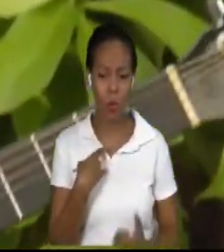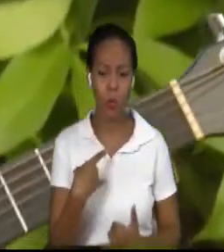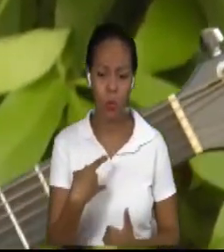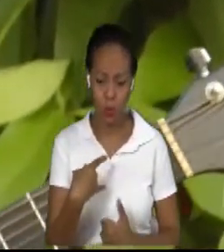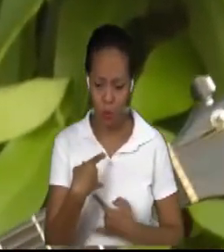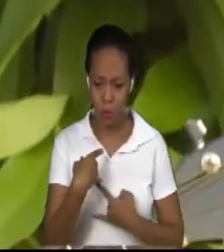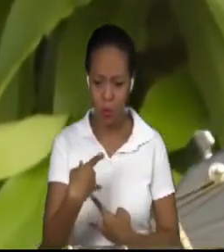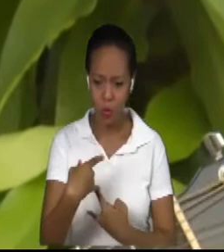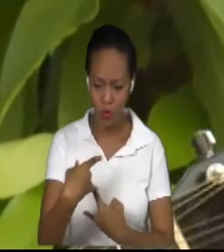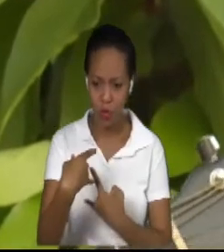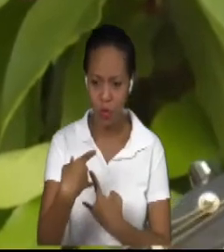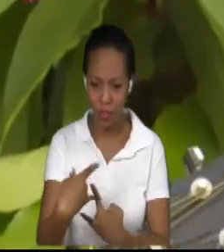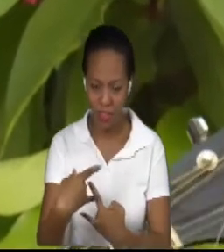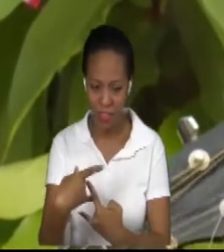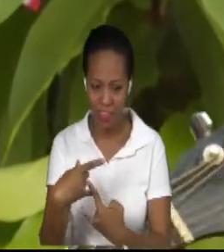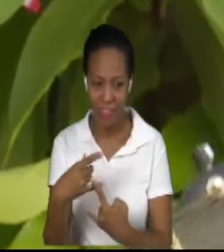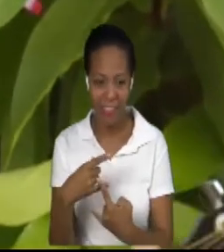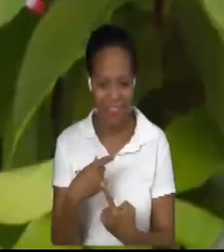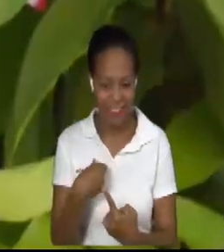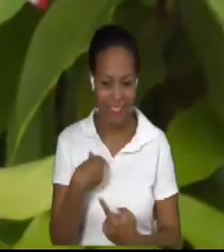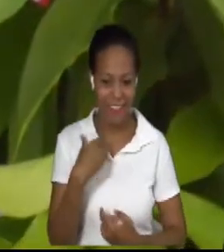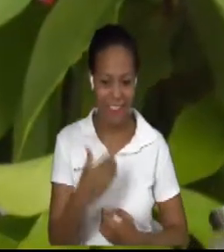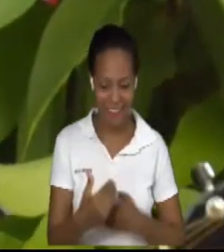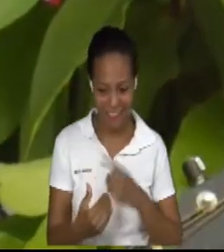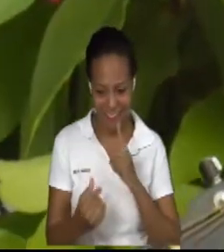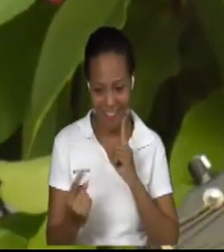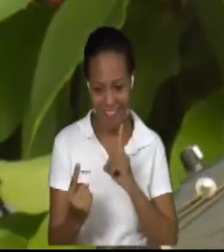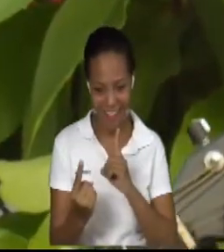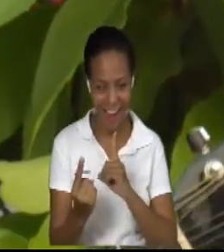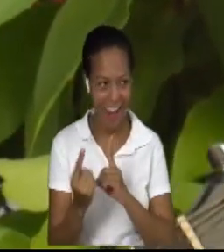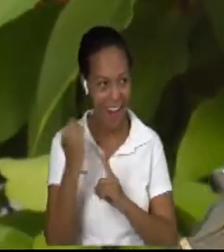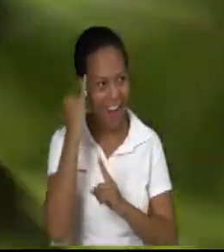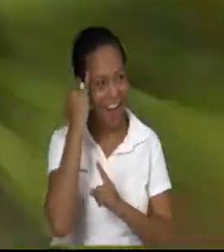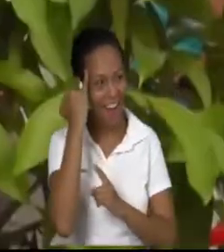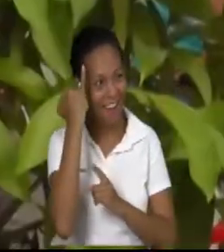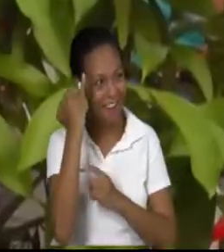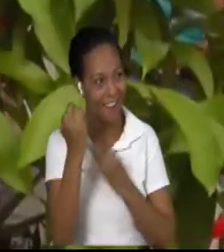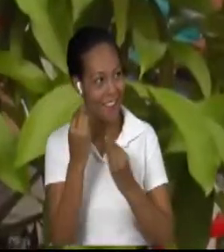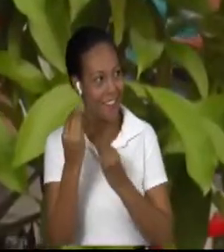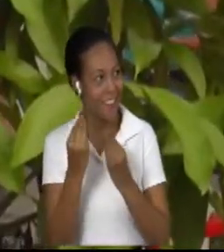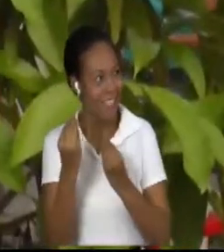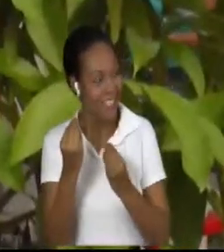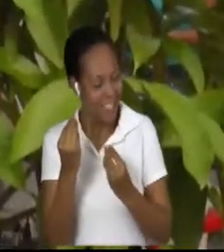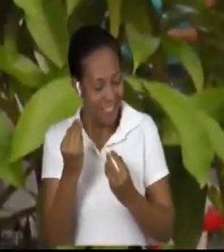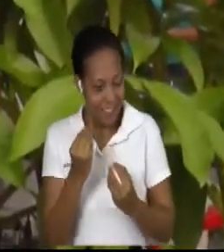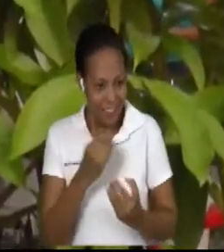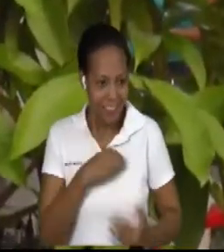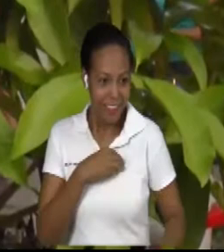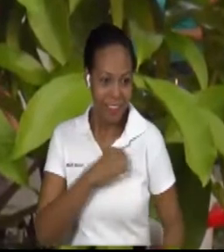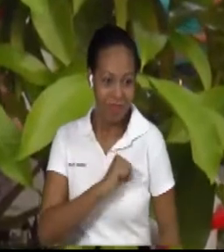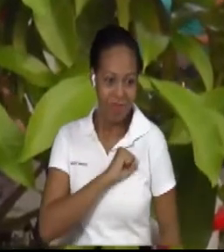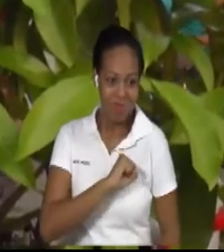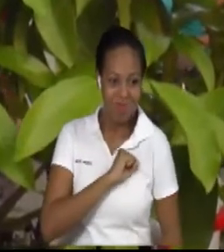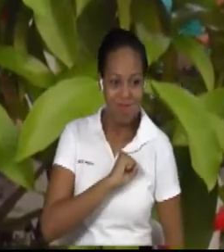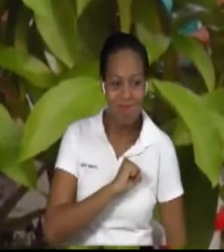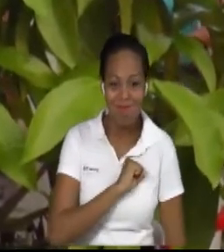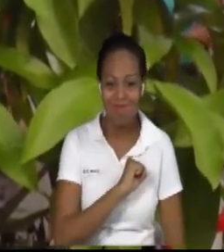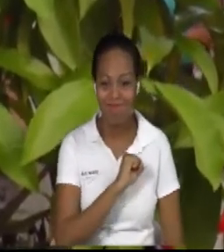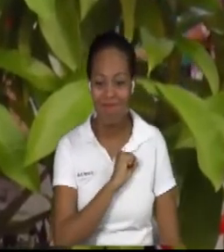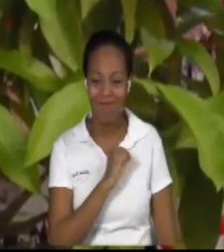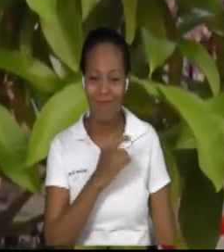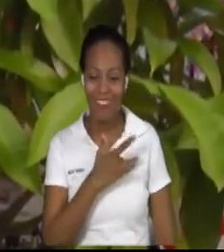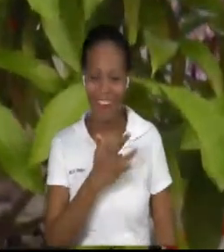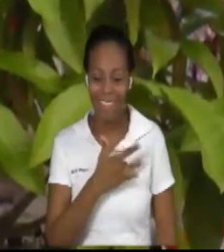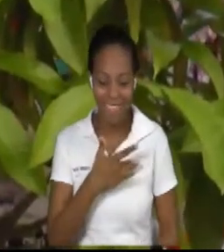Me voy acercando y voy armando el plan. Solo con pensarlo se acelera en lo normal. Todo mi sentido va